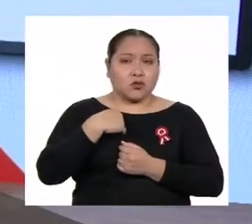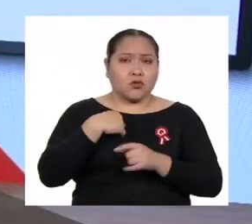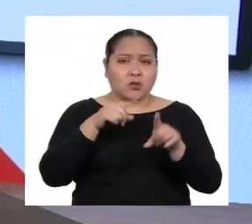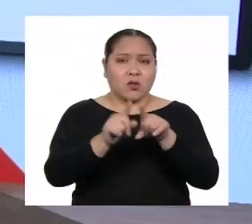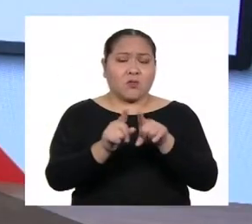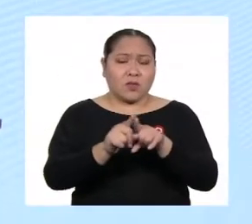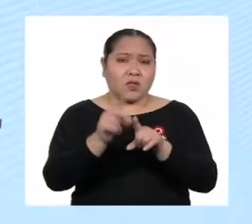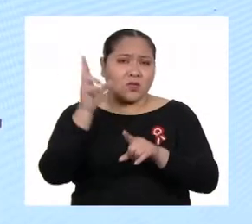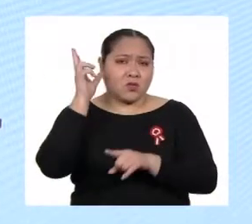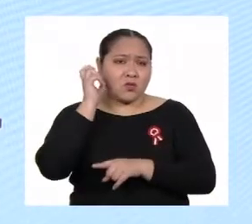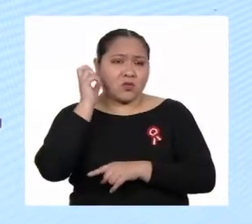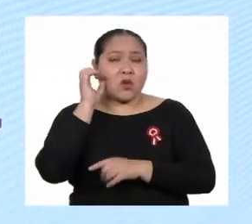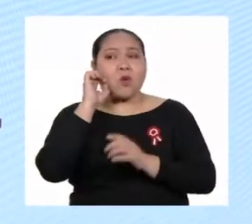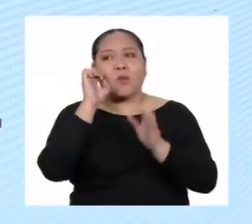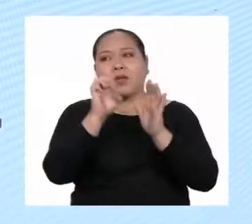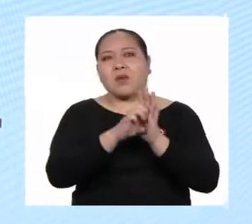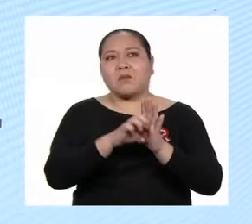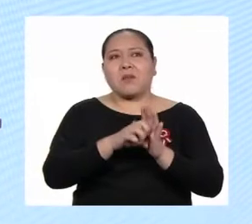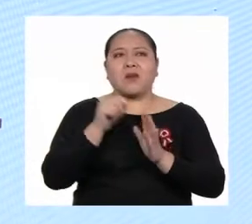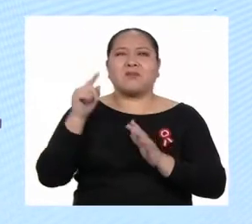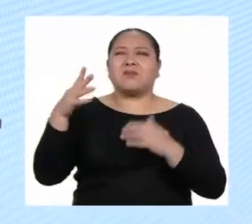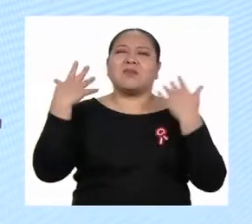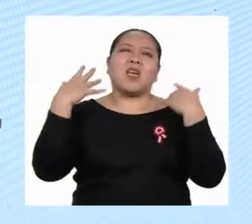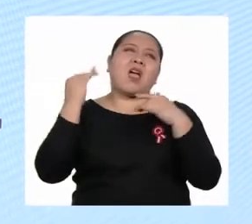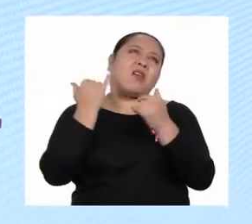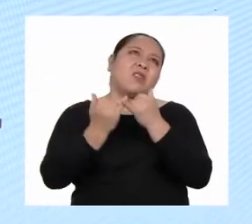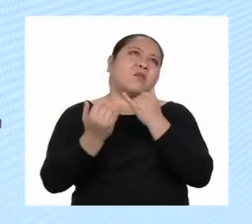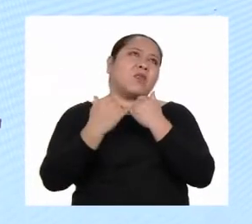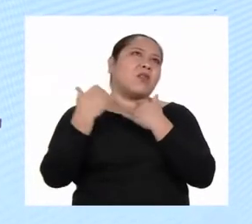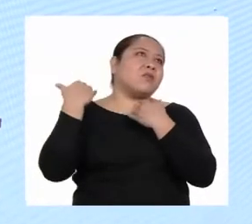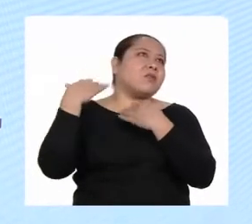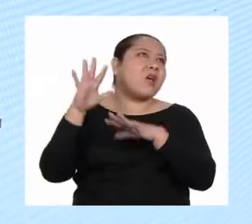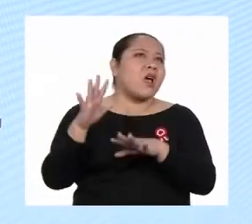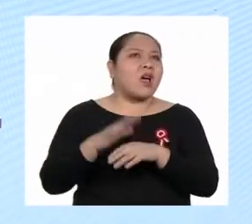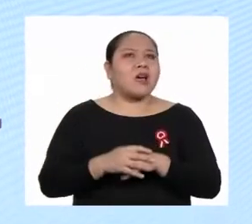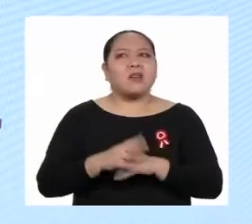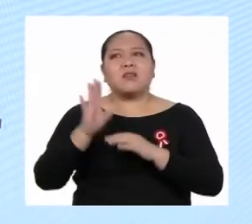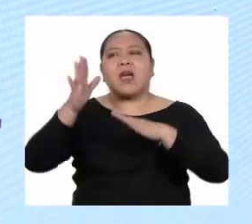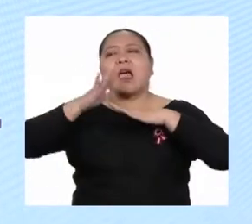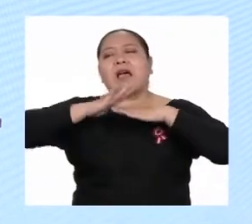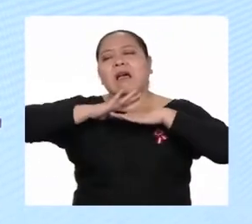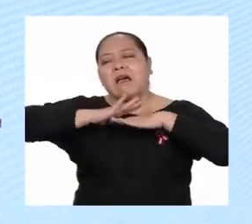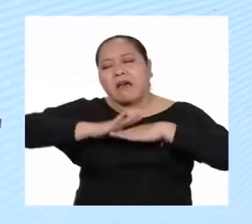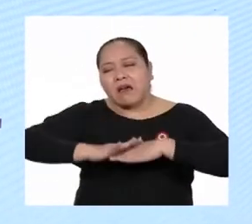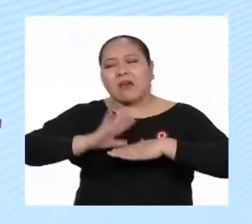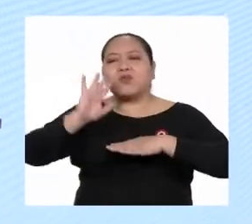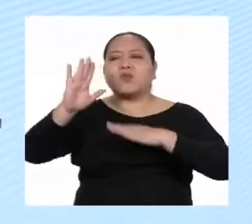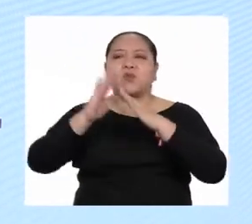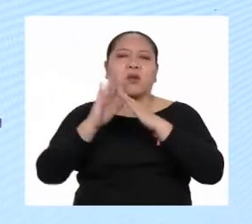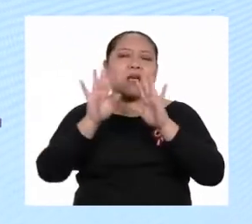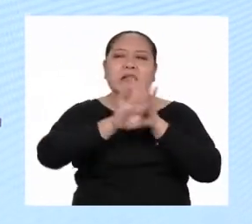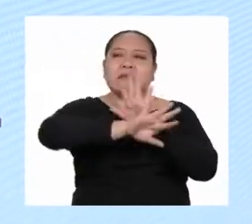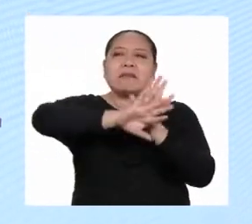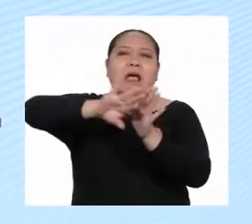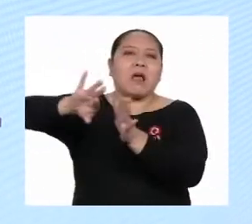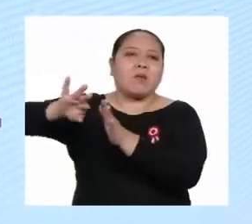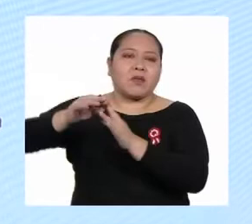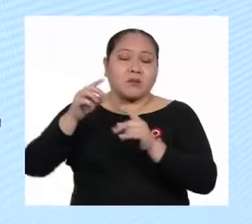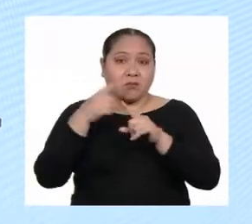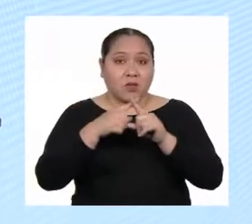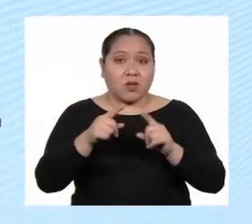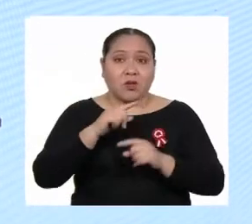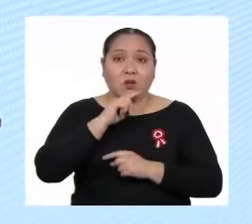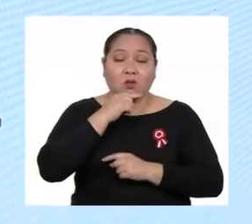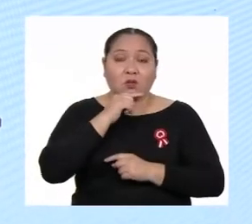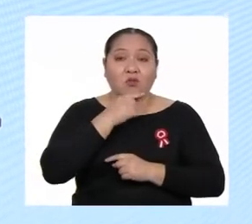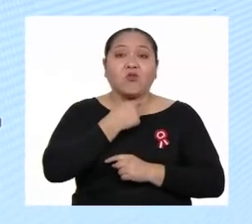a veces cosas como que ya cumplieron su ciclo, que deben descansar en su casa y punto. Pero tu abuela